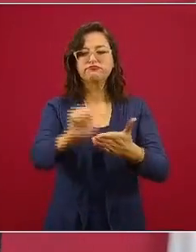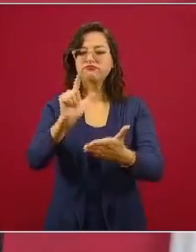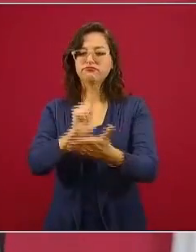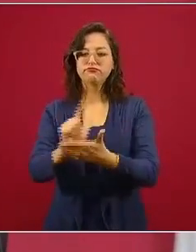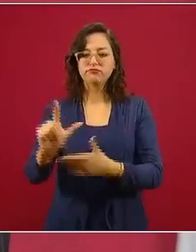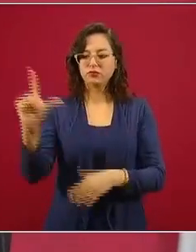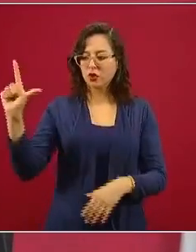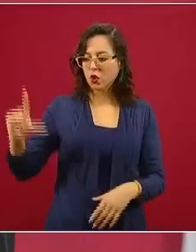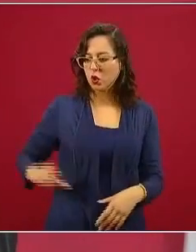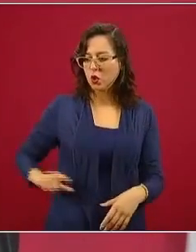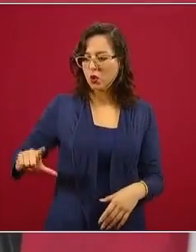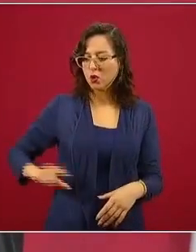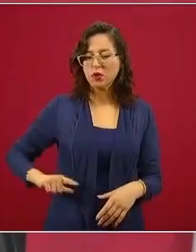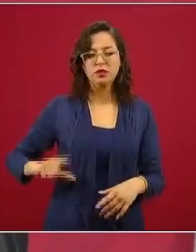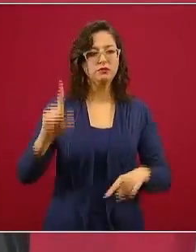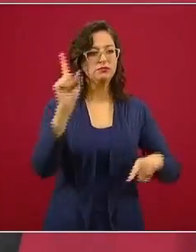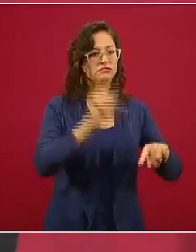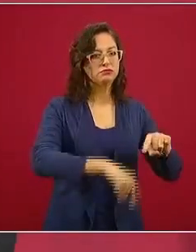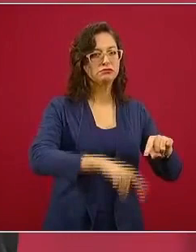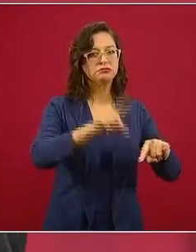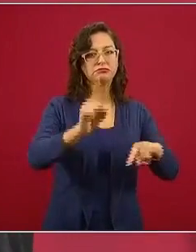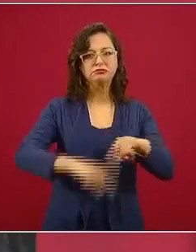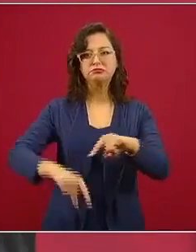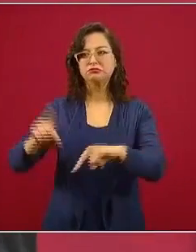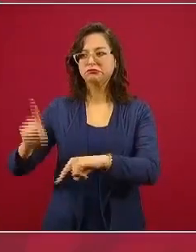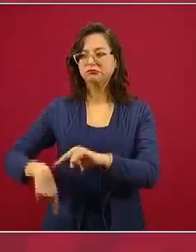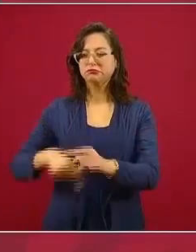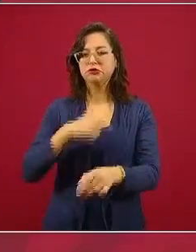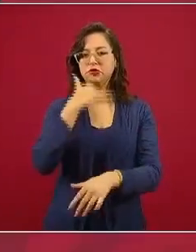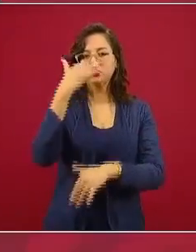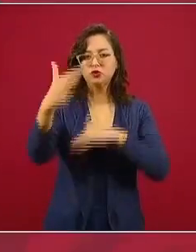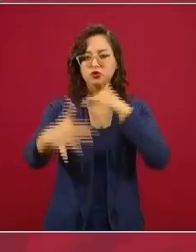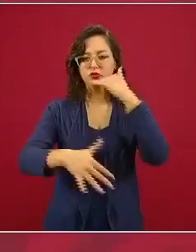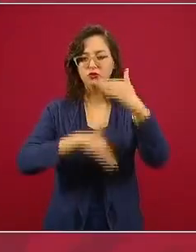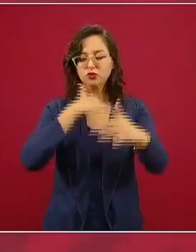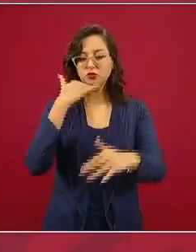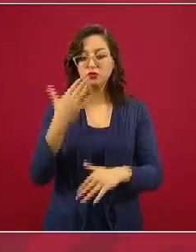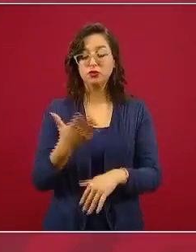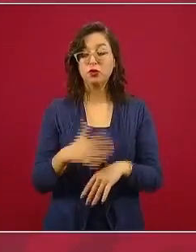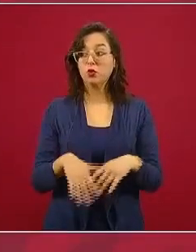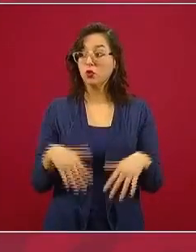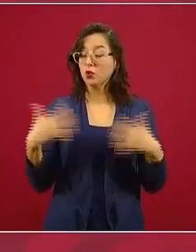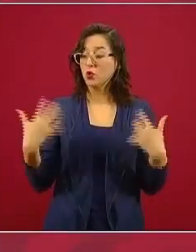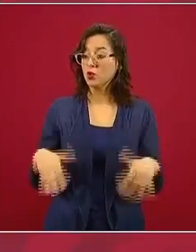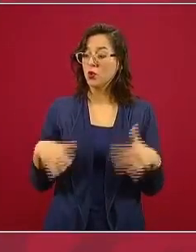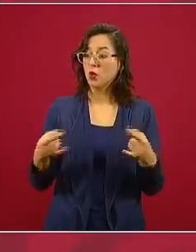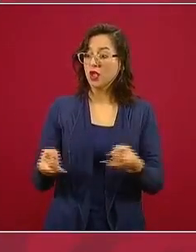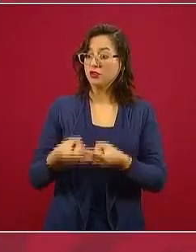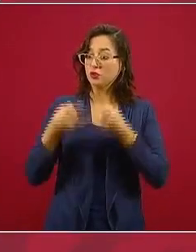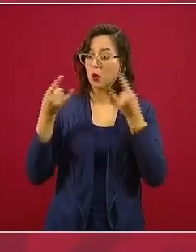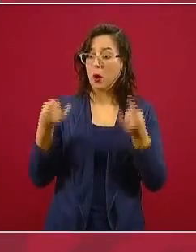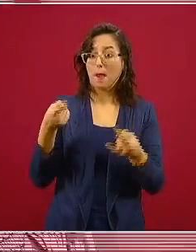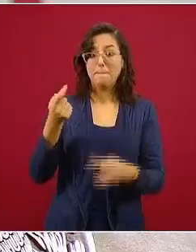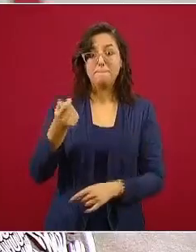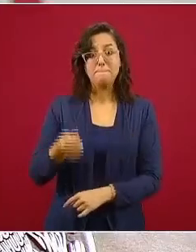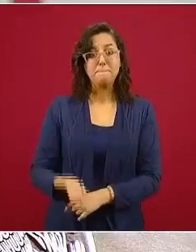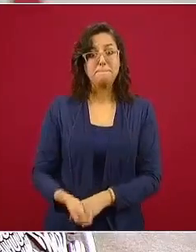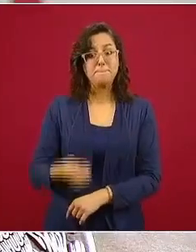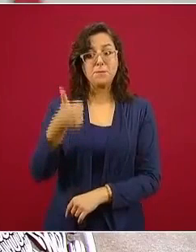vida pública. Entonces son momentos estelares.